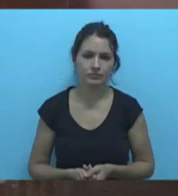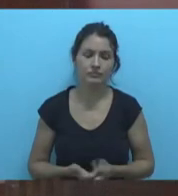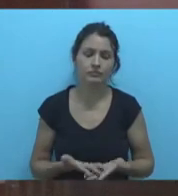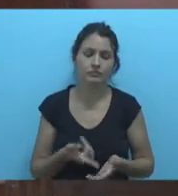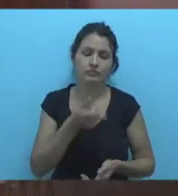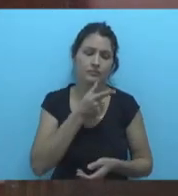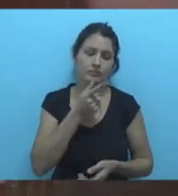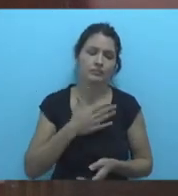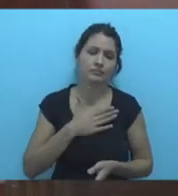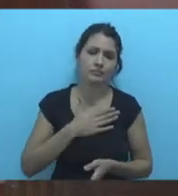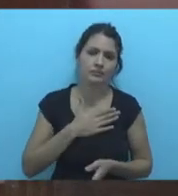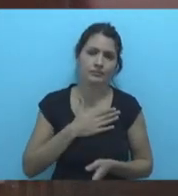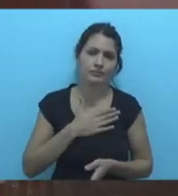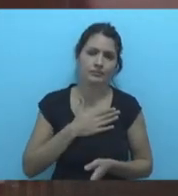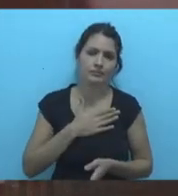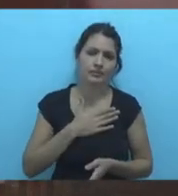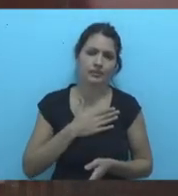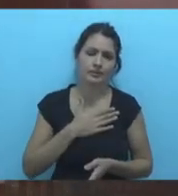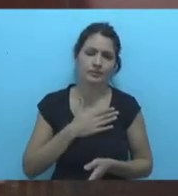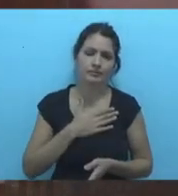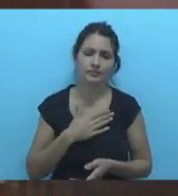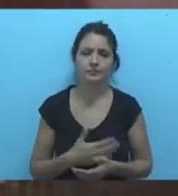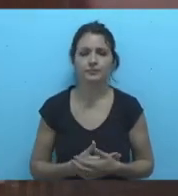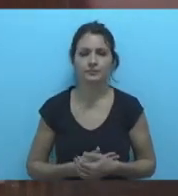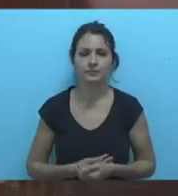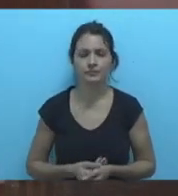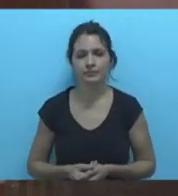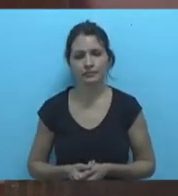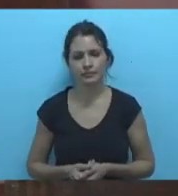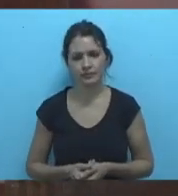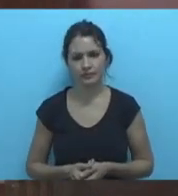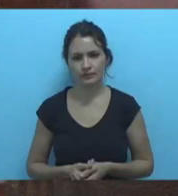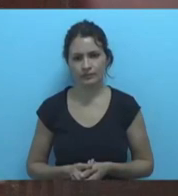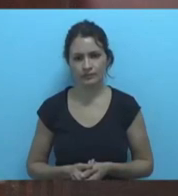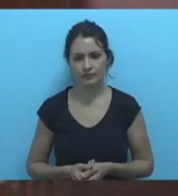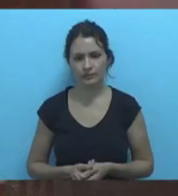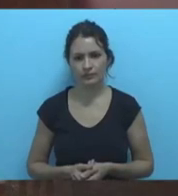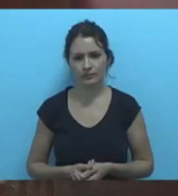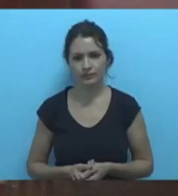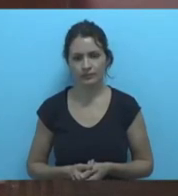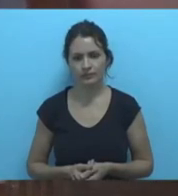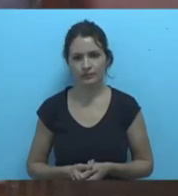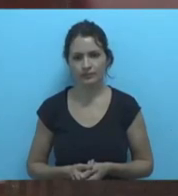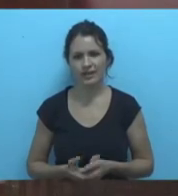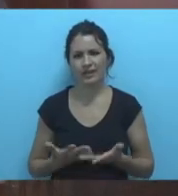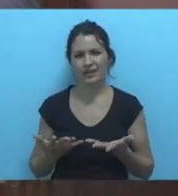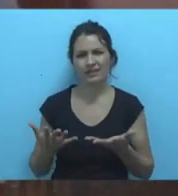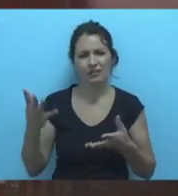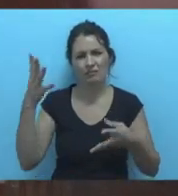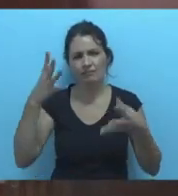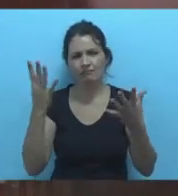en el proyecto que votamos en primera instancia, un entremezcle